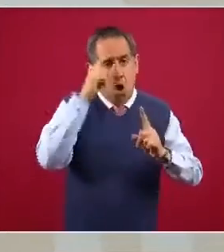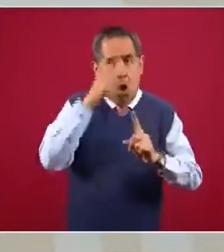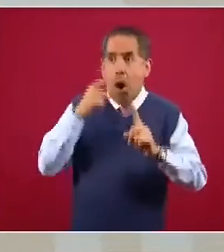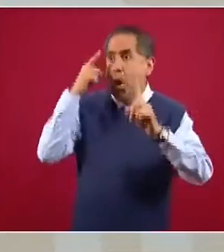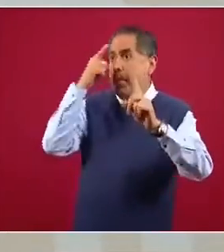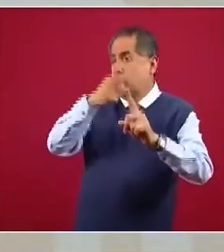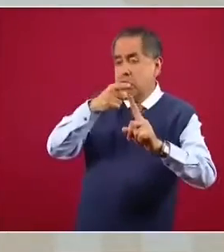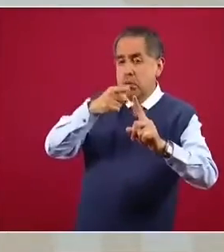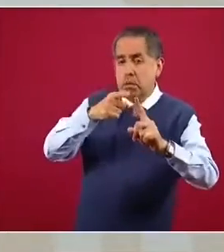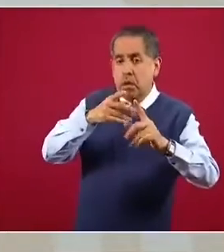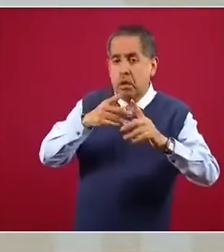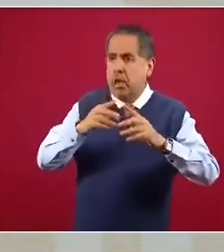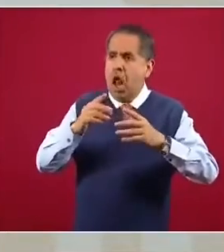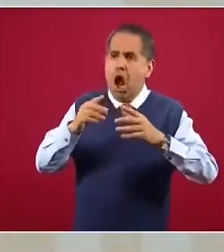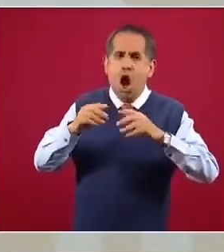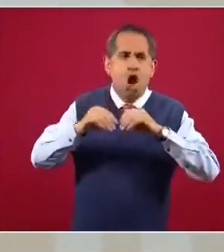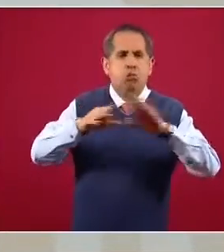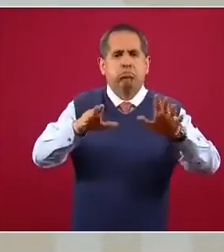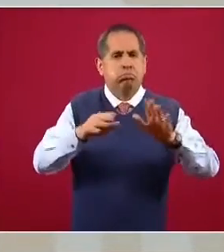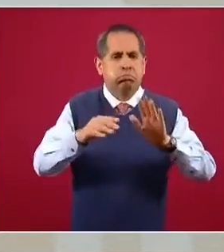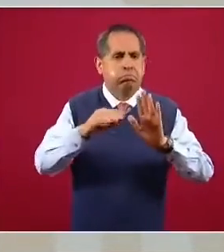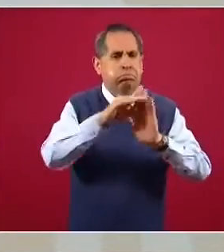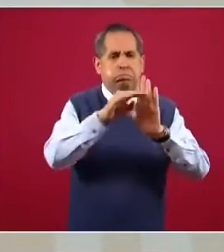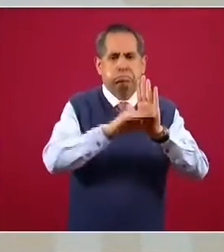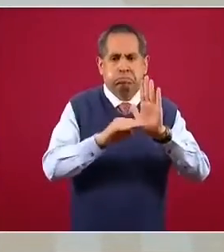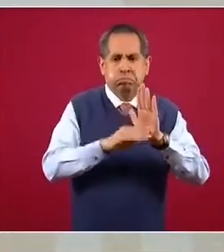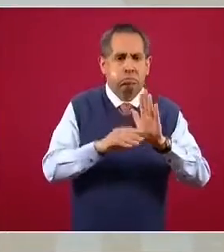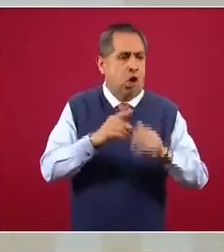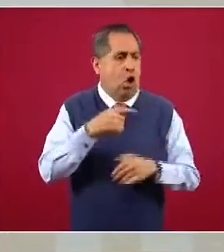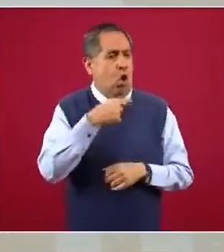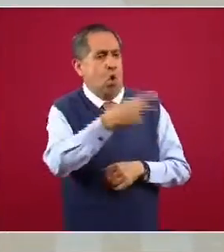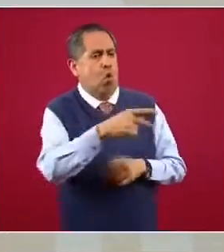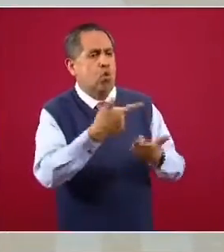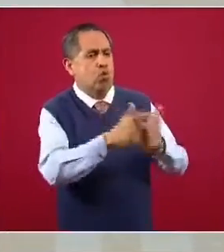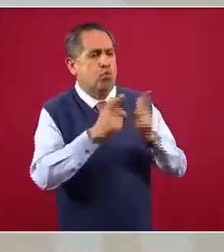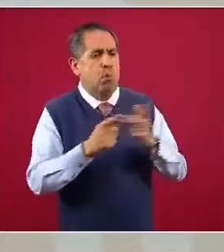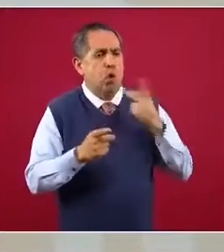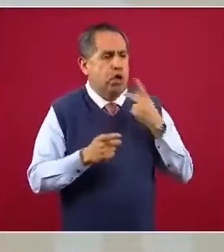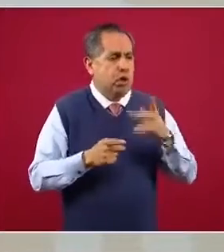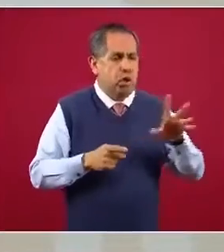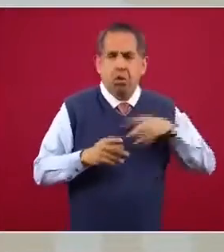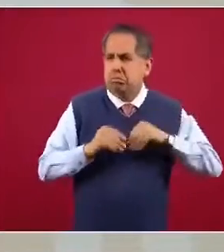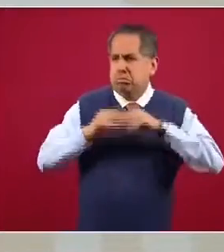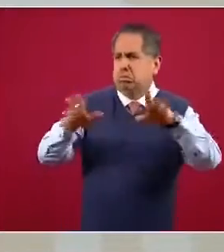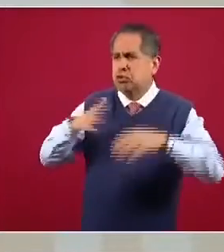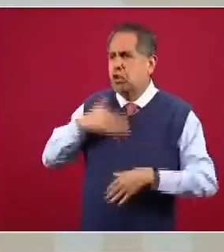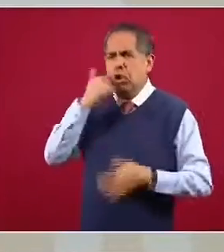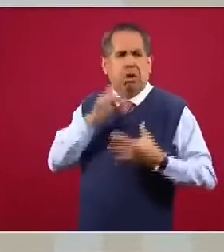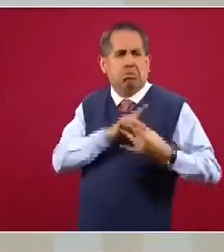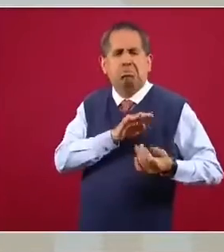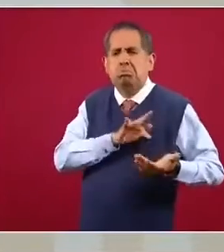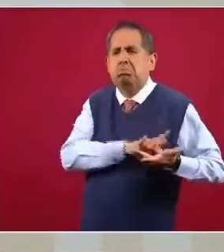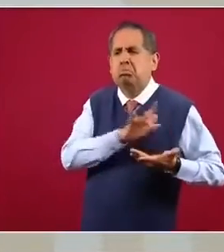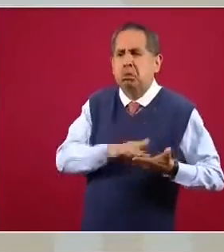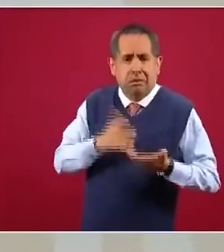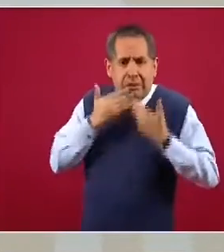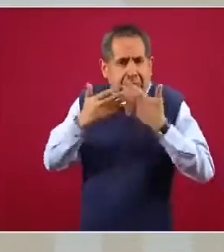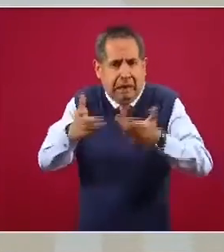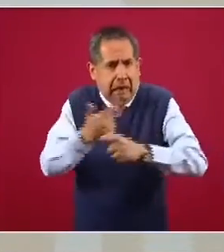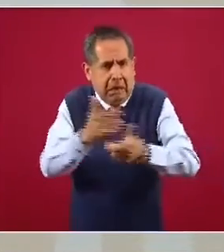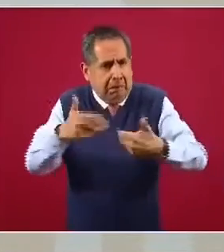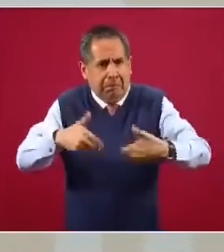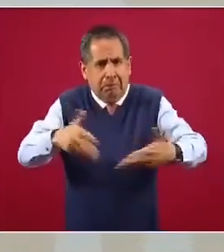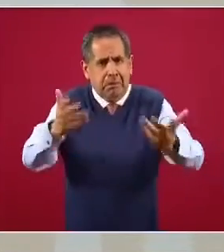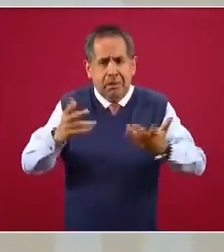misión de presentar la agenda de determinados grupos, pues que lo diga, no pasa nada. Qué bueno, también lo hemos celebrado